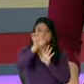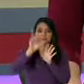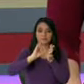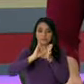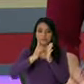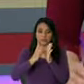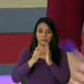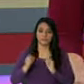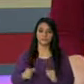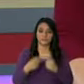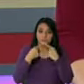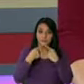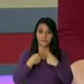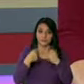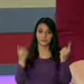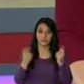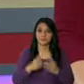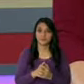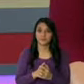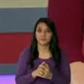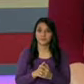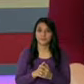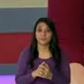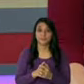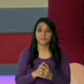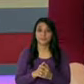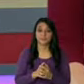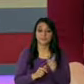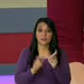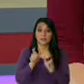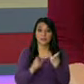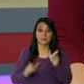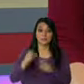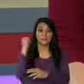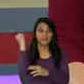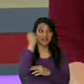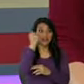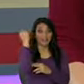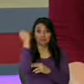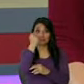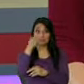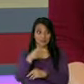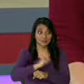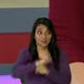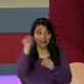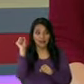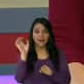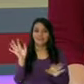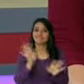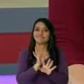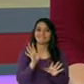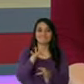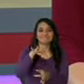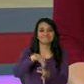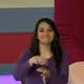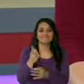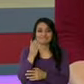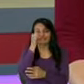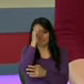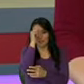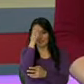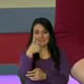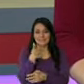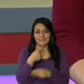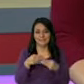7:33 y les contamos que, a diferencia de lo que se creía, los personajes de pantalla no obtuvieron buenos resultados en las elecciones del pasado domingo.